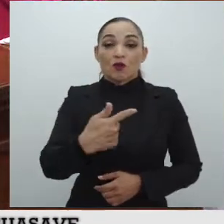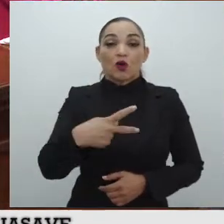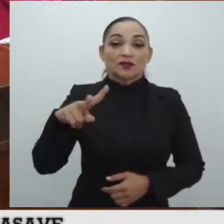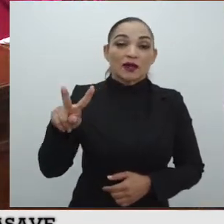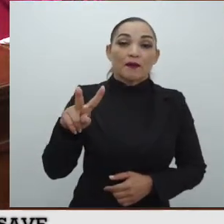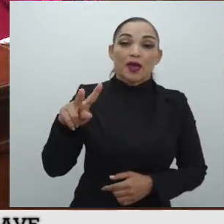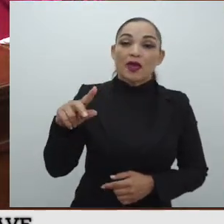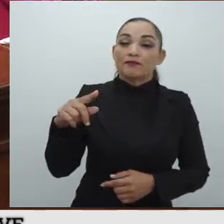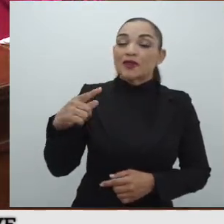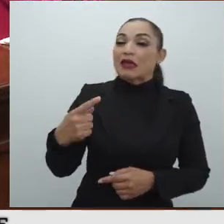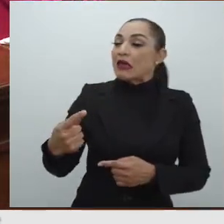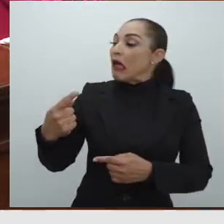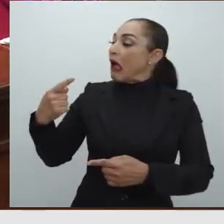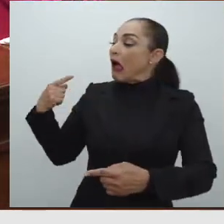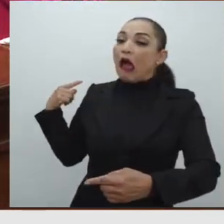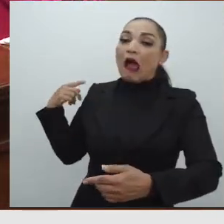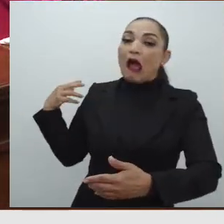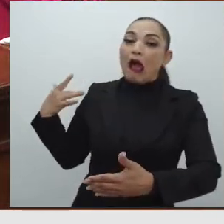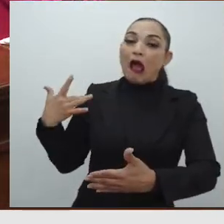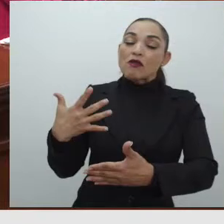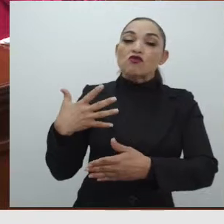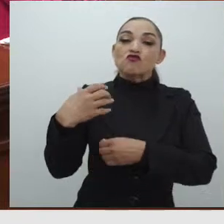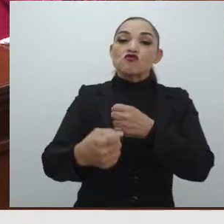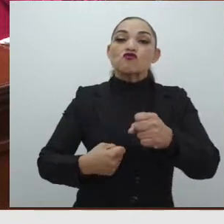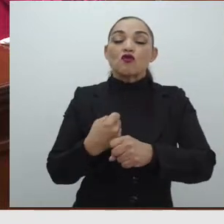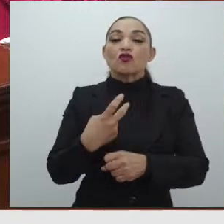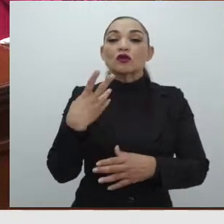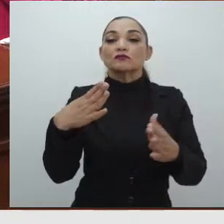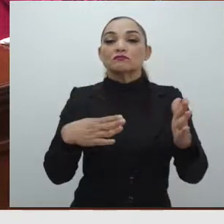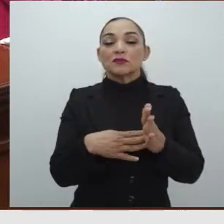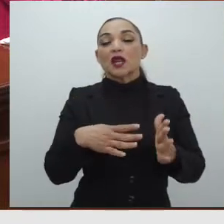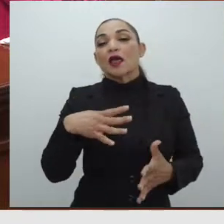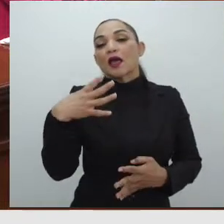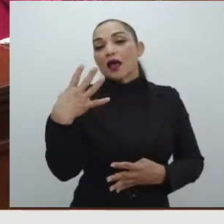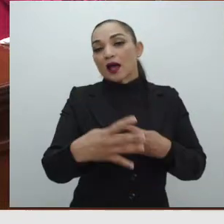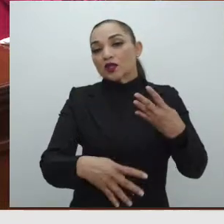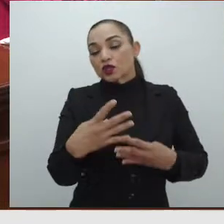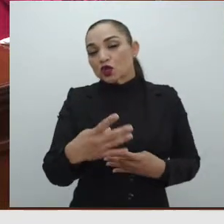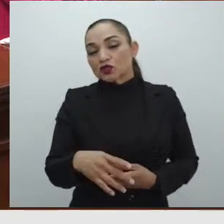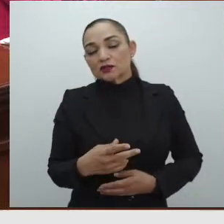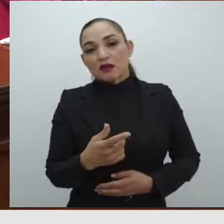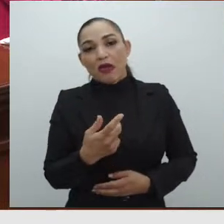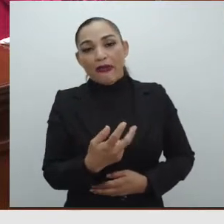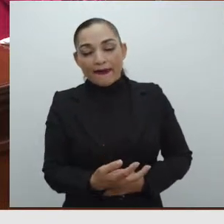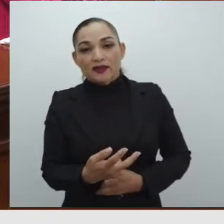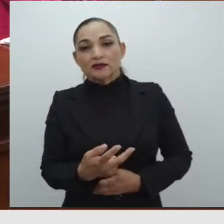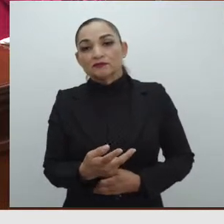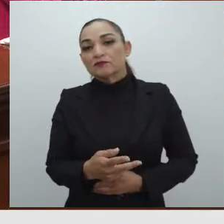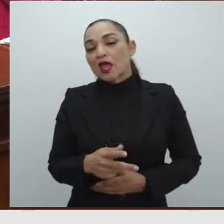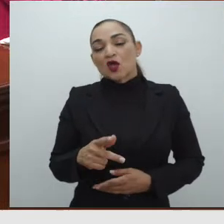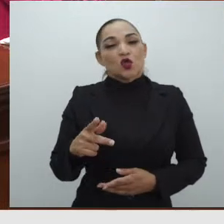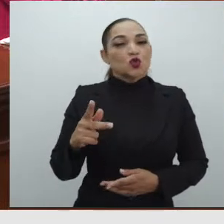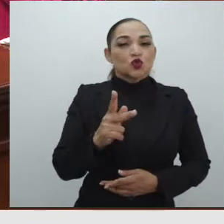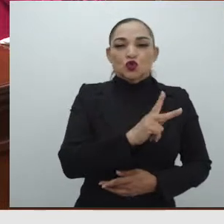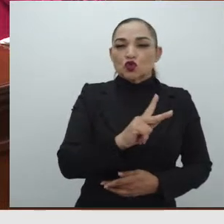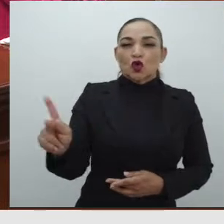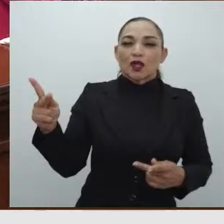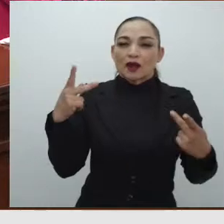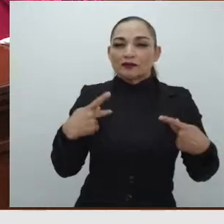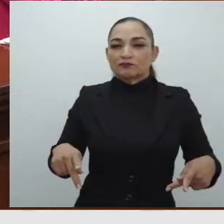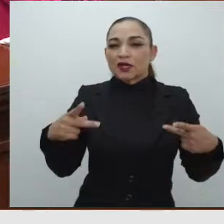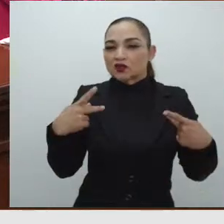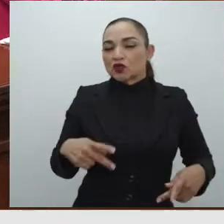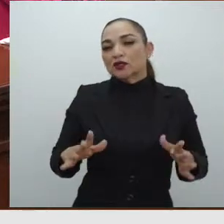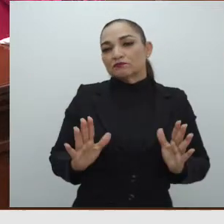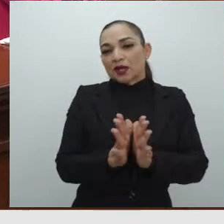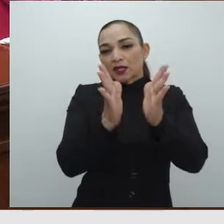año 2014, en especial por todos los actores involucrados en los procesos judiciales,